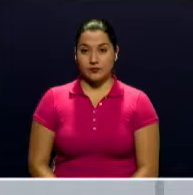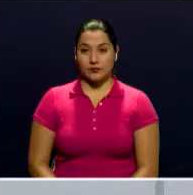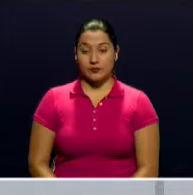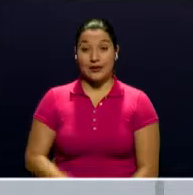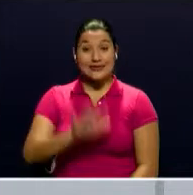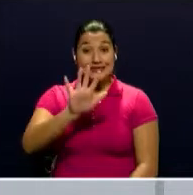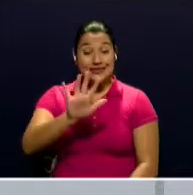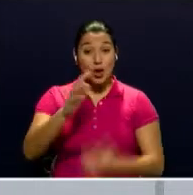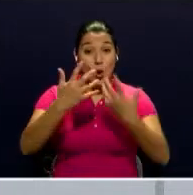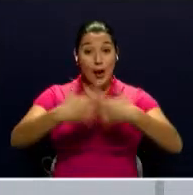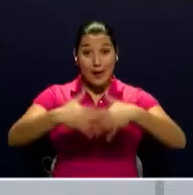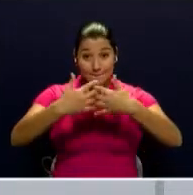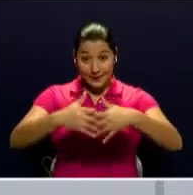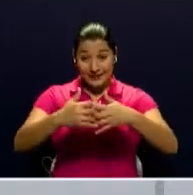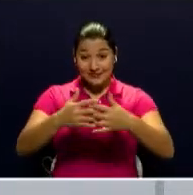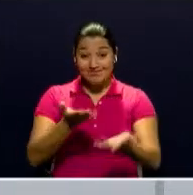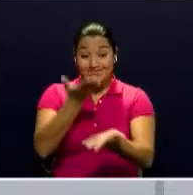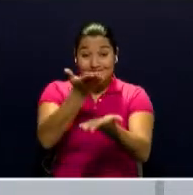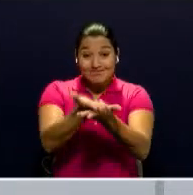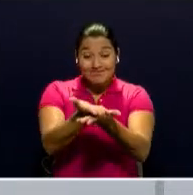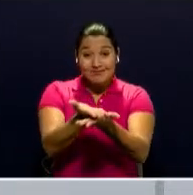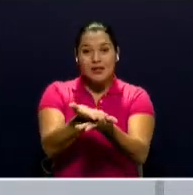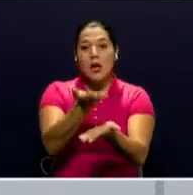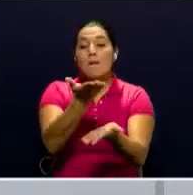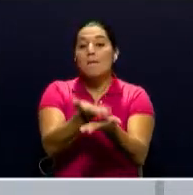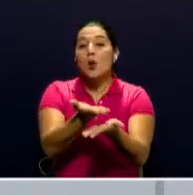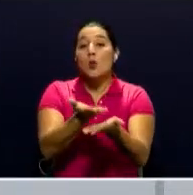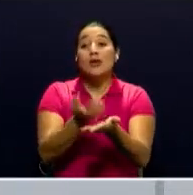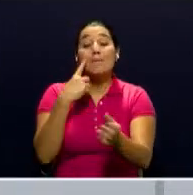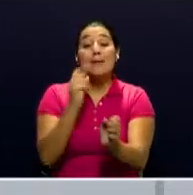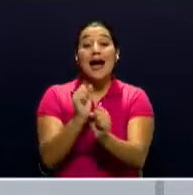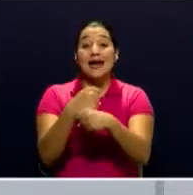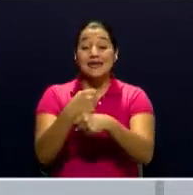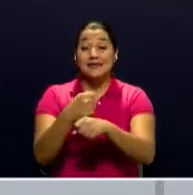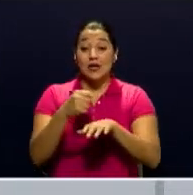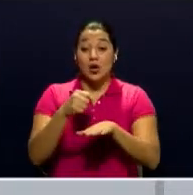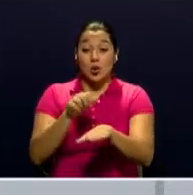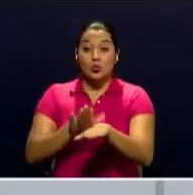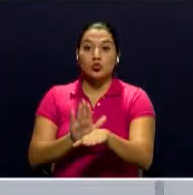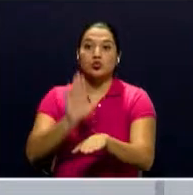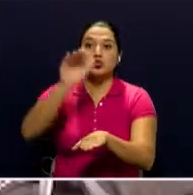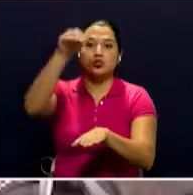5 empresas presentaron sus ofertas para construir un paso elevado en Atillo.